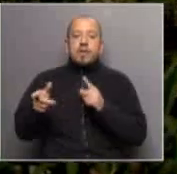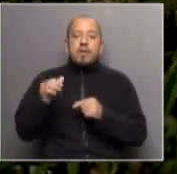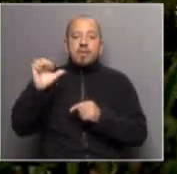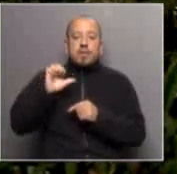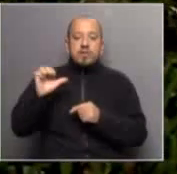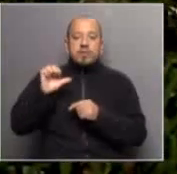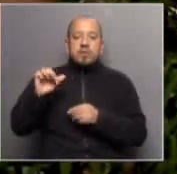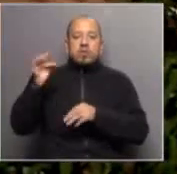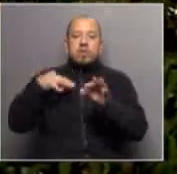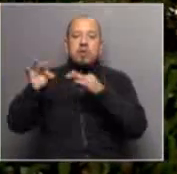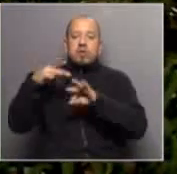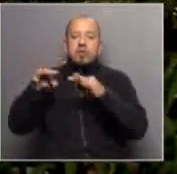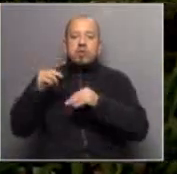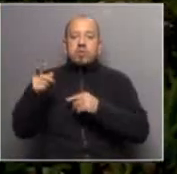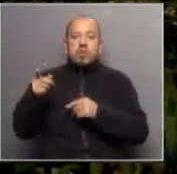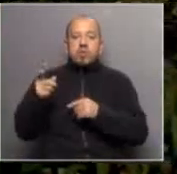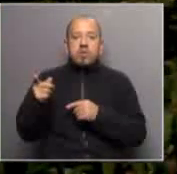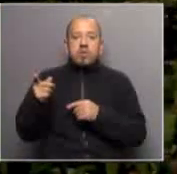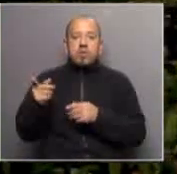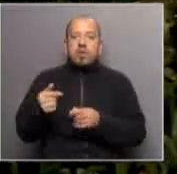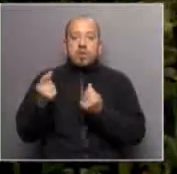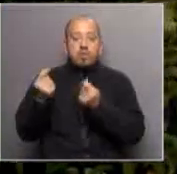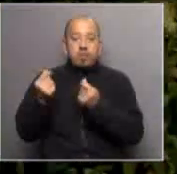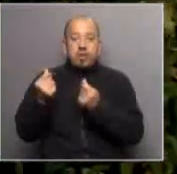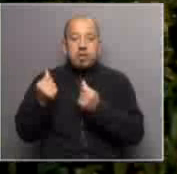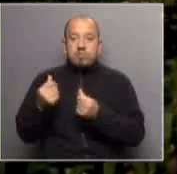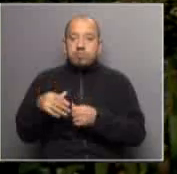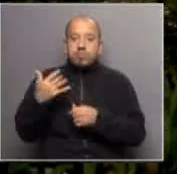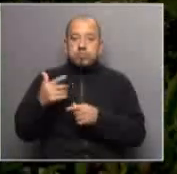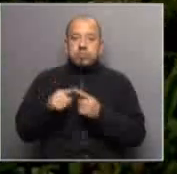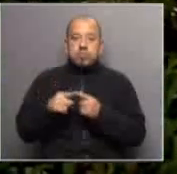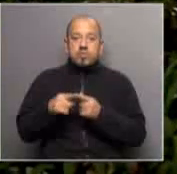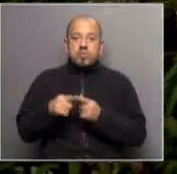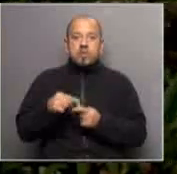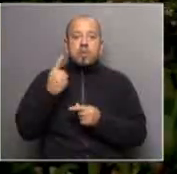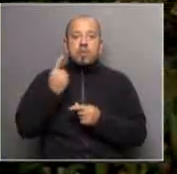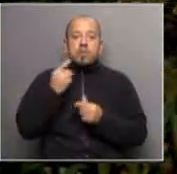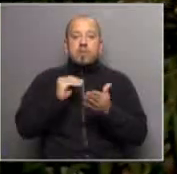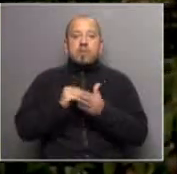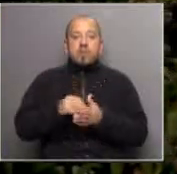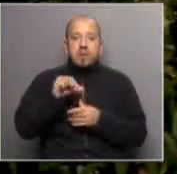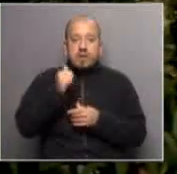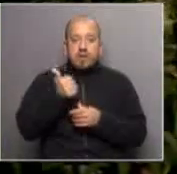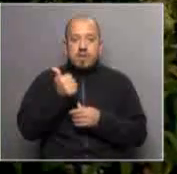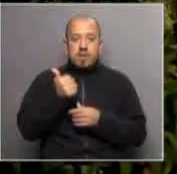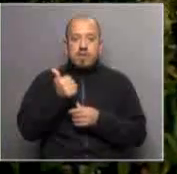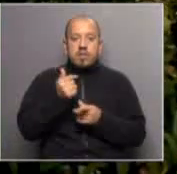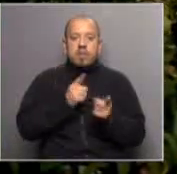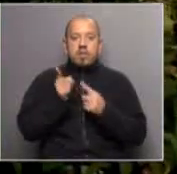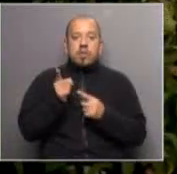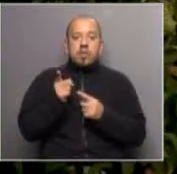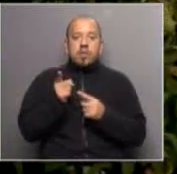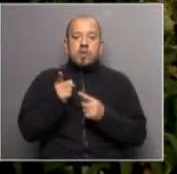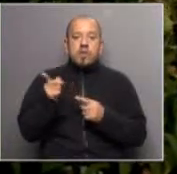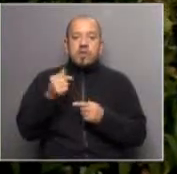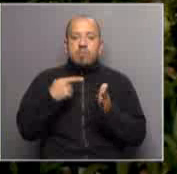empresario teatral. Era una mina de dinero aquello. Nunca Lorca ganó. Era la primera vez que ganaba dinero realmente, fue con lo que